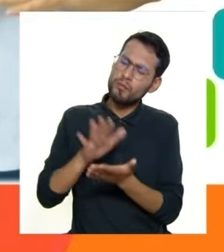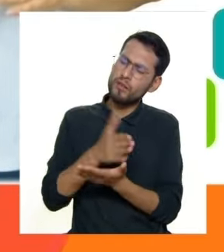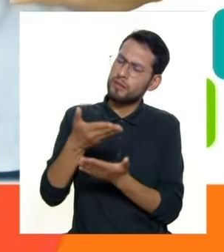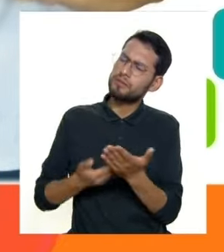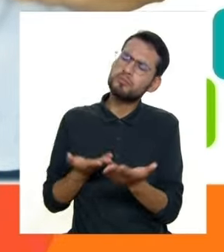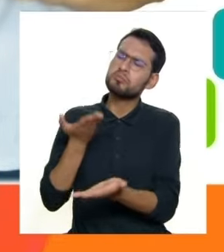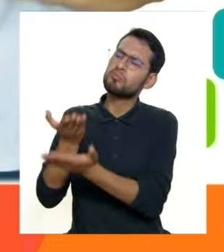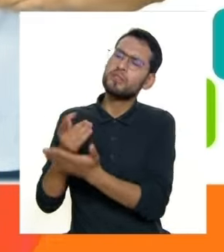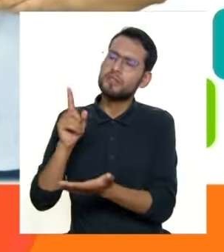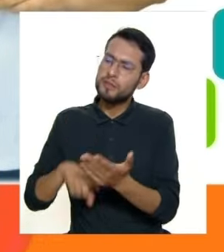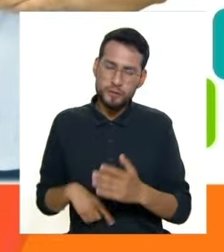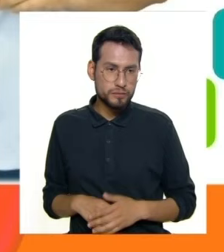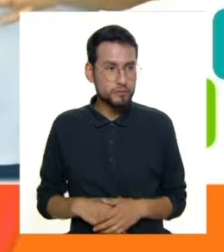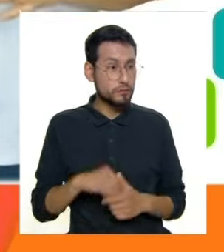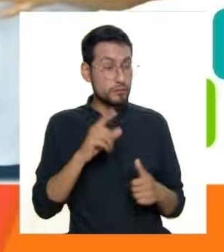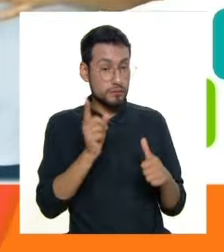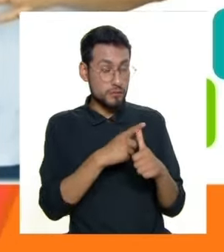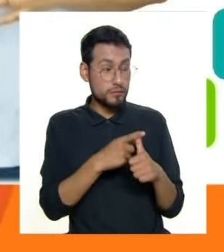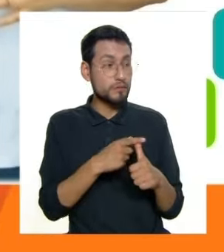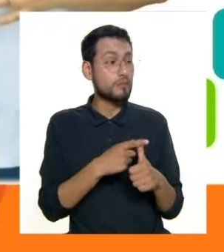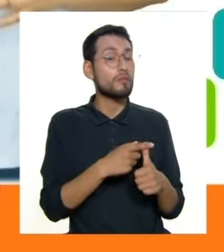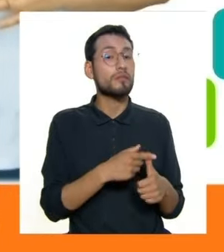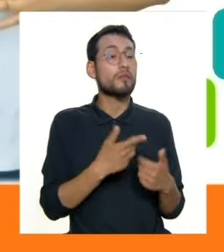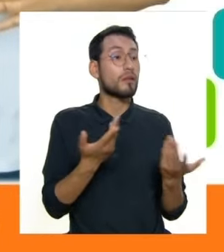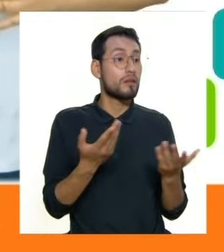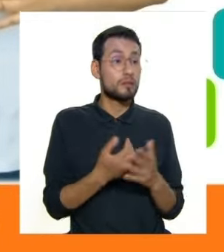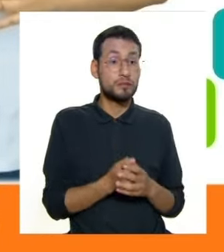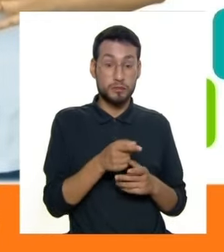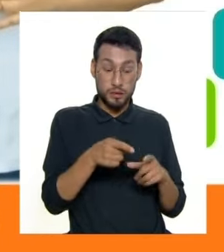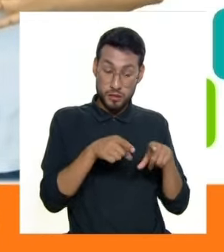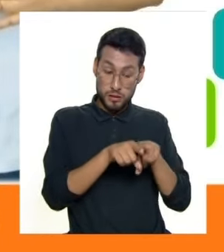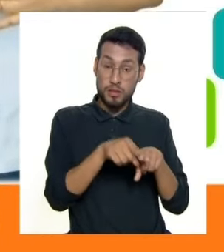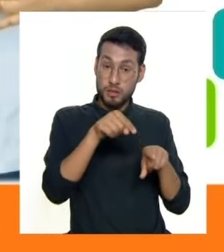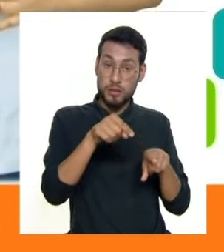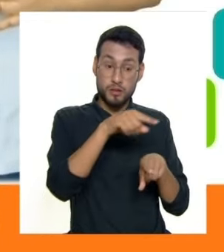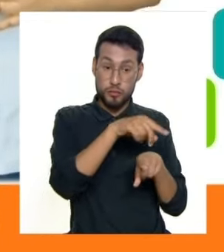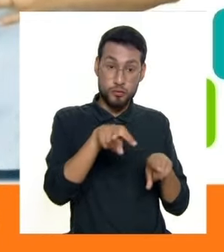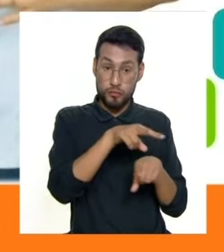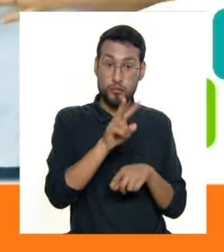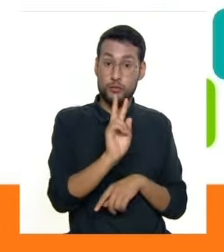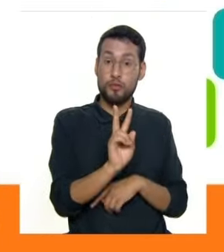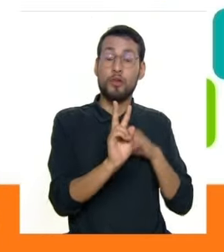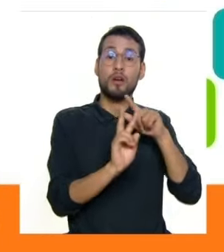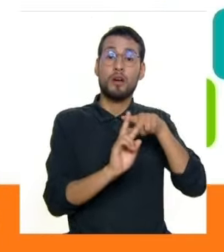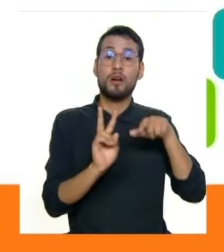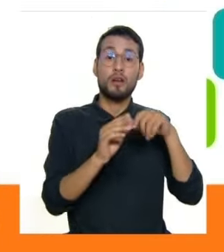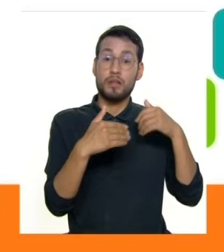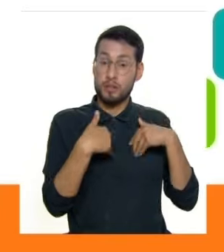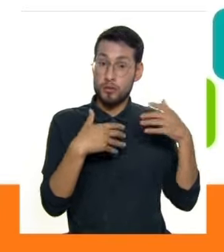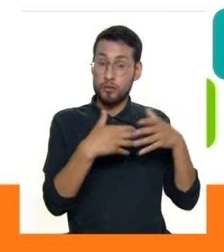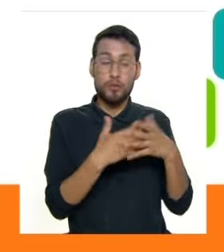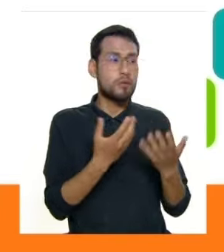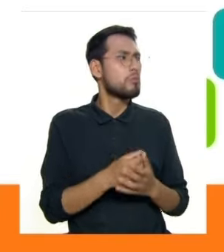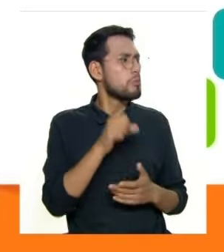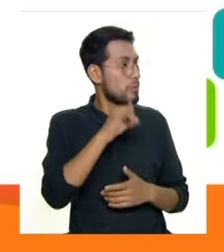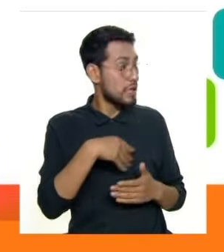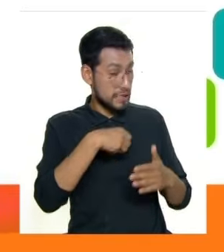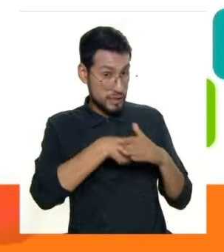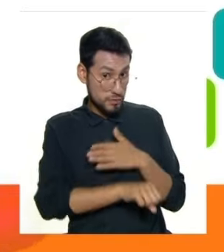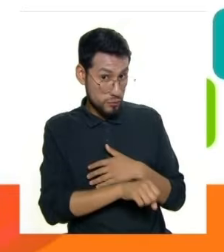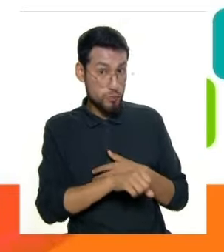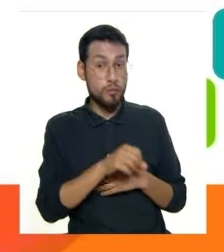presentar? En principio, aquellos que van a acreditar esta existencia, por ejemplo, si han tenido un hijo,